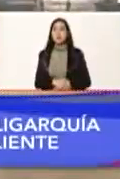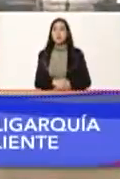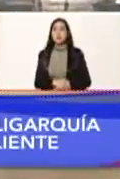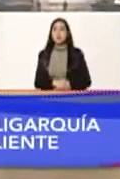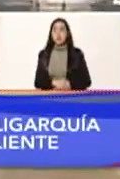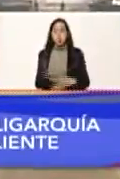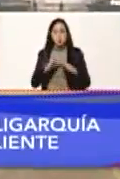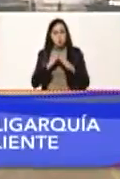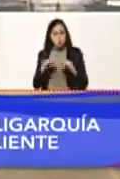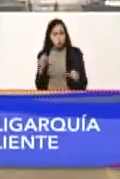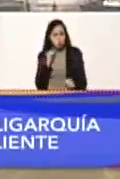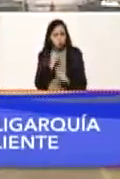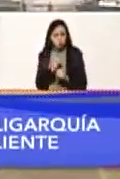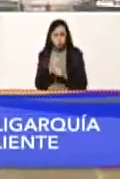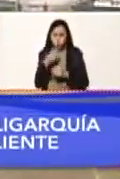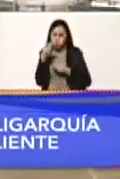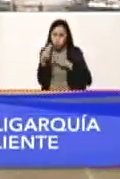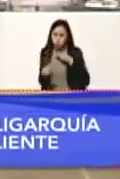todo su trabajo,